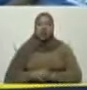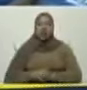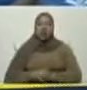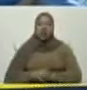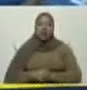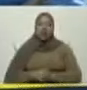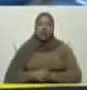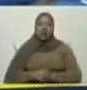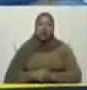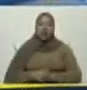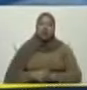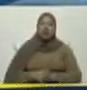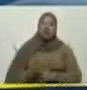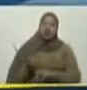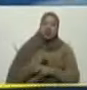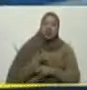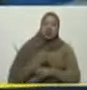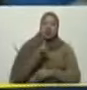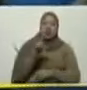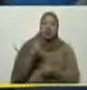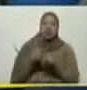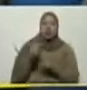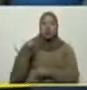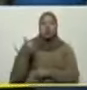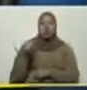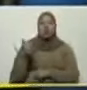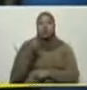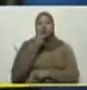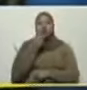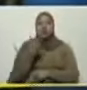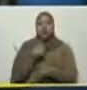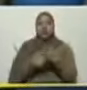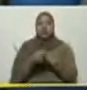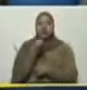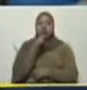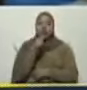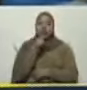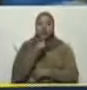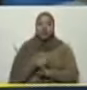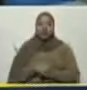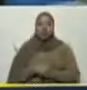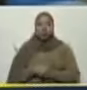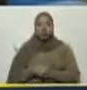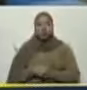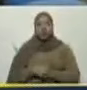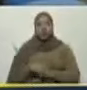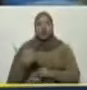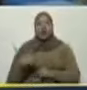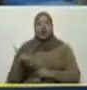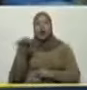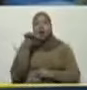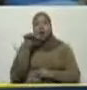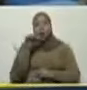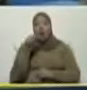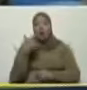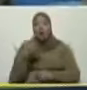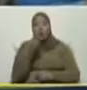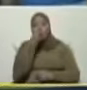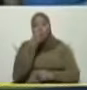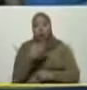reporte nos llegaba mucho por el 1 por 10 cuando yo fund el un por 10 el buen gobierno la acaba llegaba la calidad del agua la calidad del